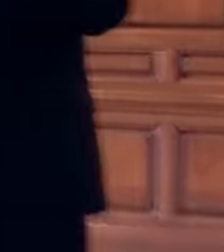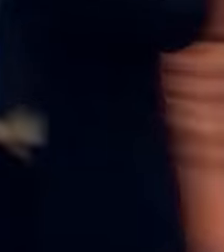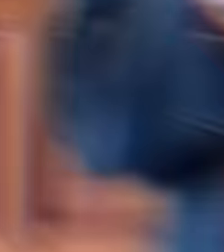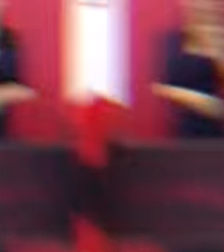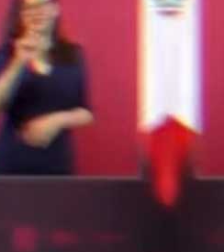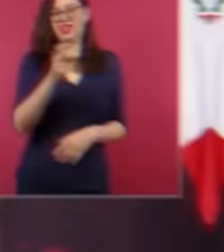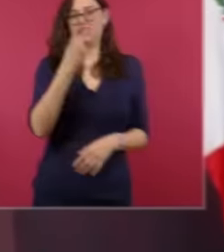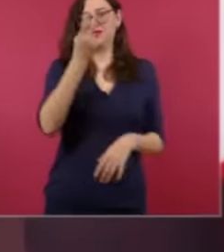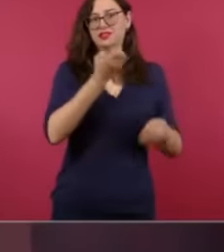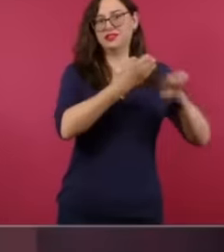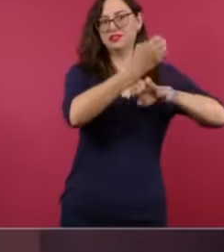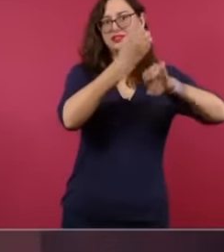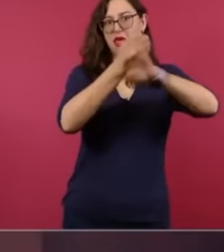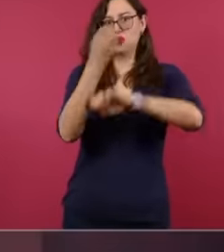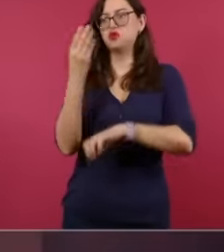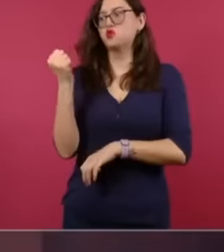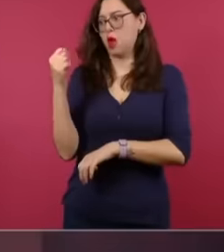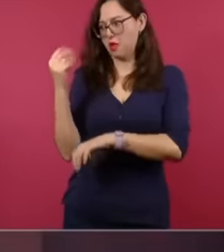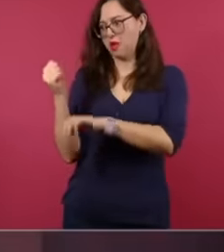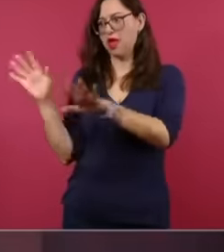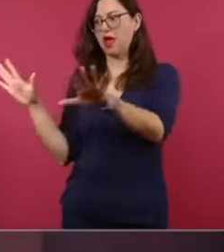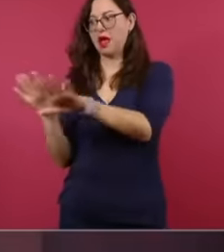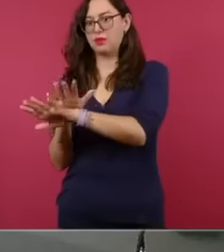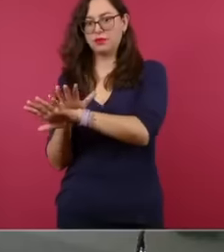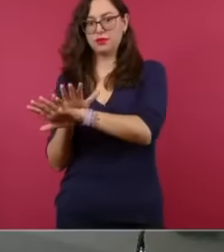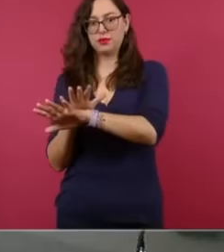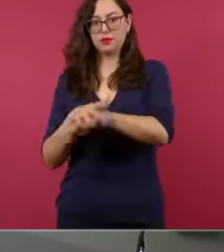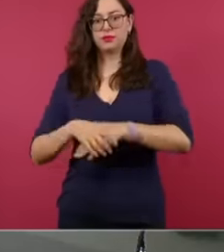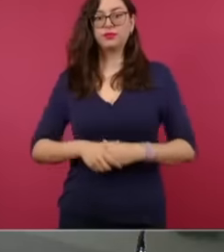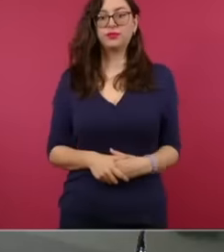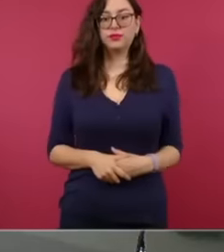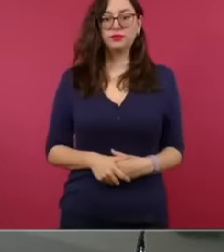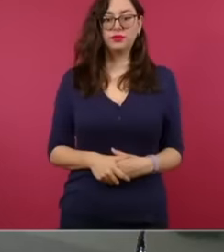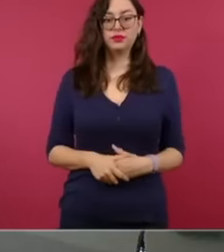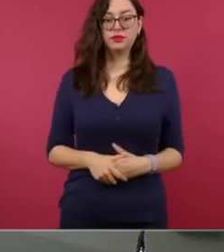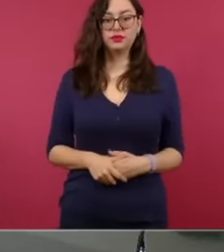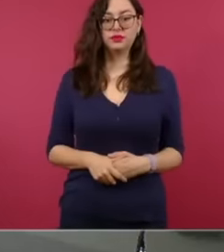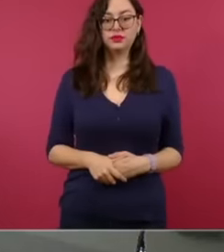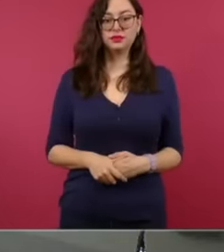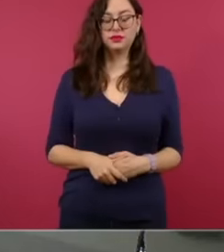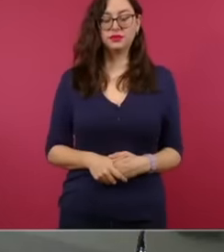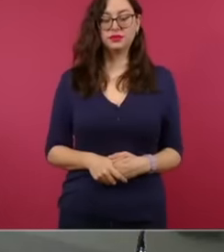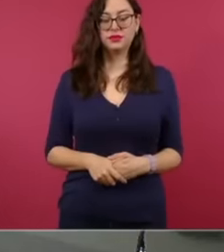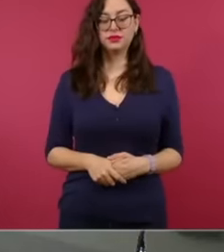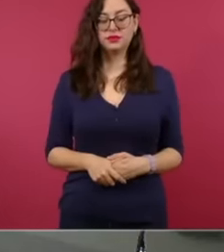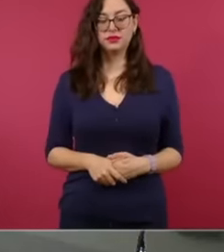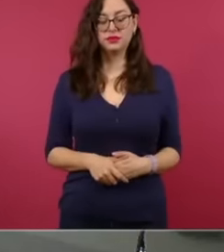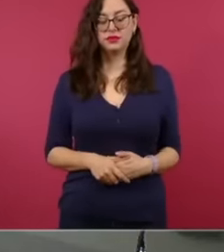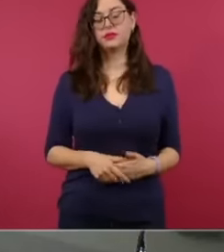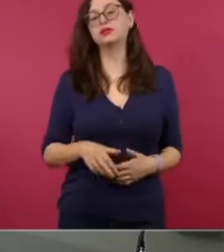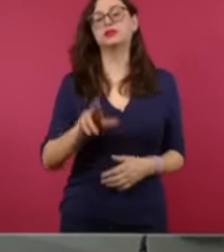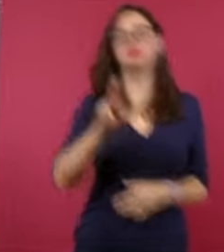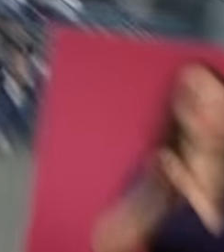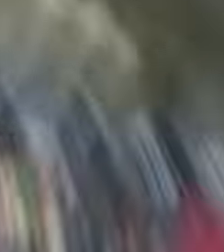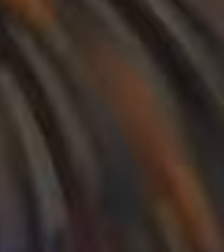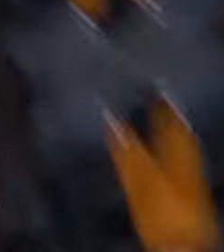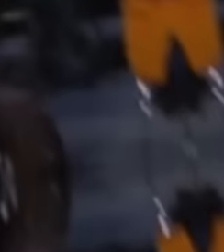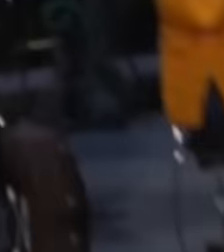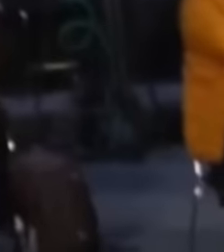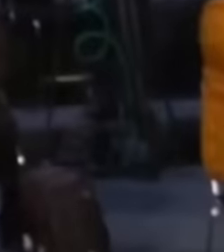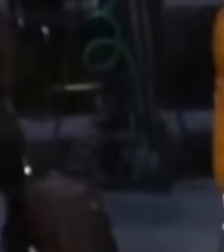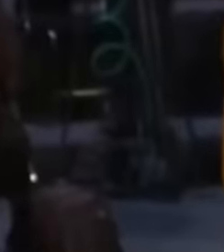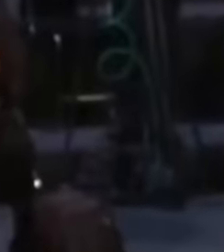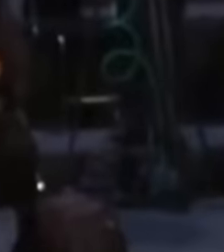dar respuestas en la conferencia mañanera. Un claro ejemplo es cuando responde a reporteros que quieren